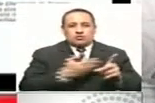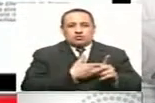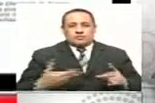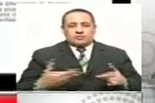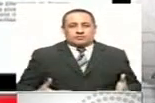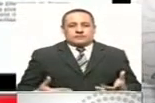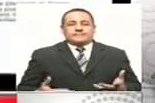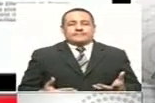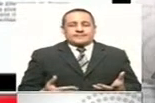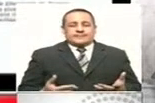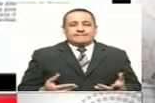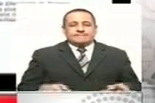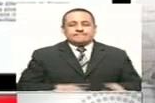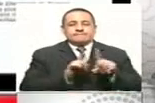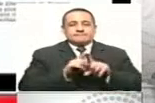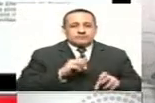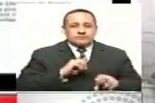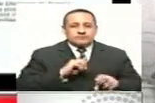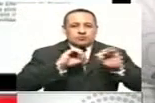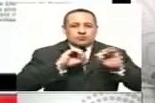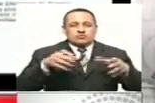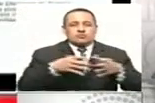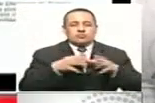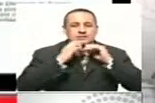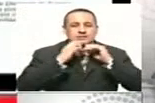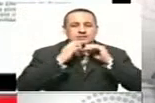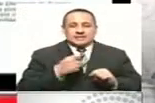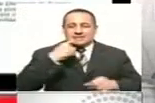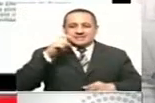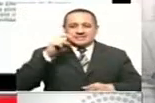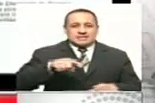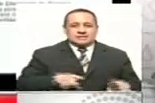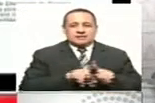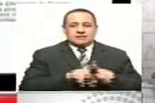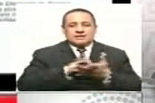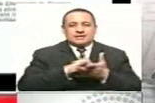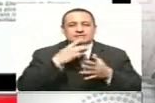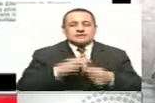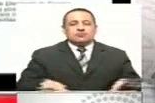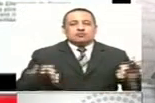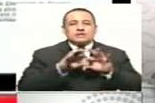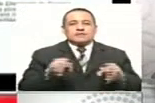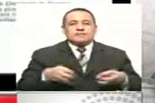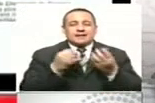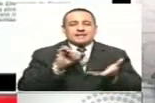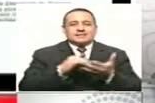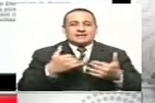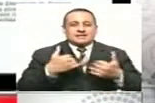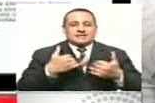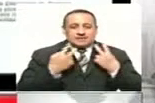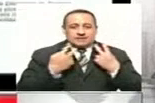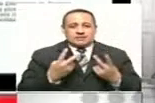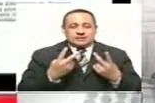esto promovidas por la secretaría correspondiente. Eso es fundamental, digamos, también para que